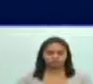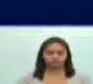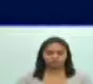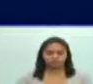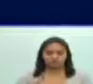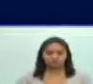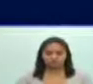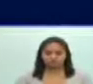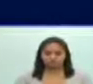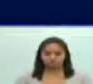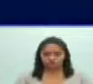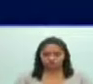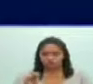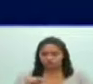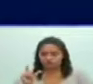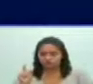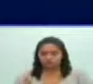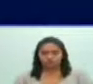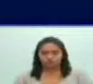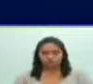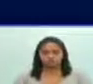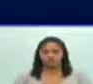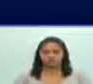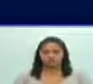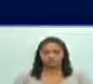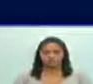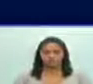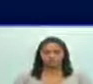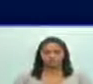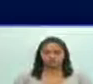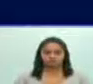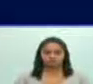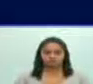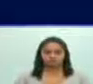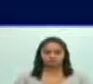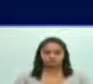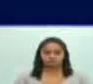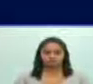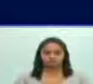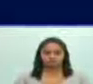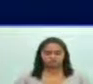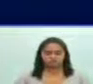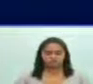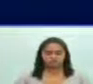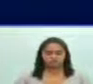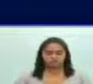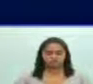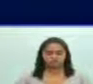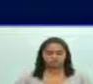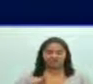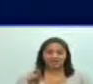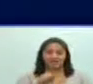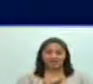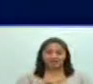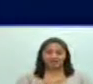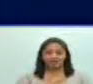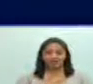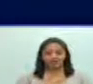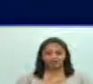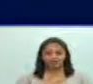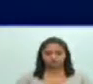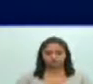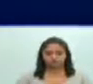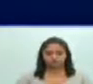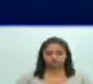grupo de estos vasallos, efectivamente. Seguidamente aparece ellos, que es un pronombre